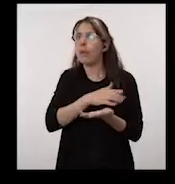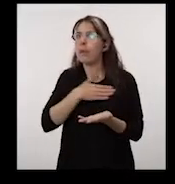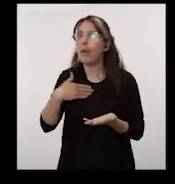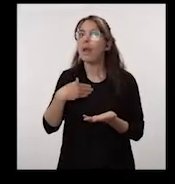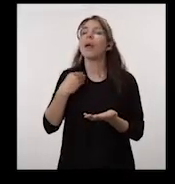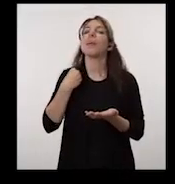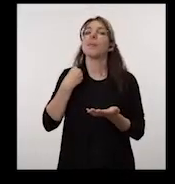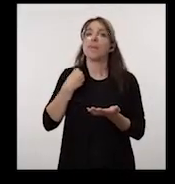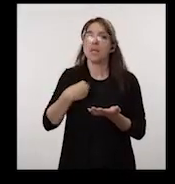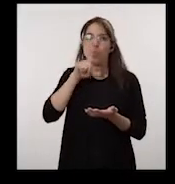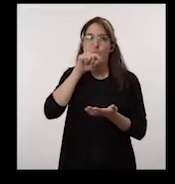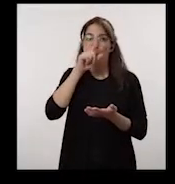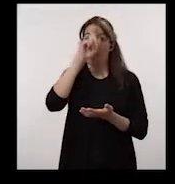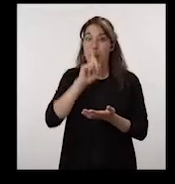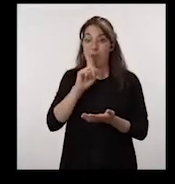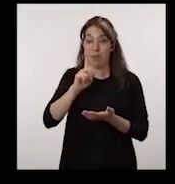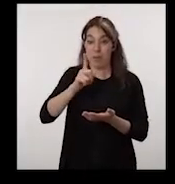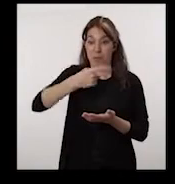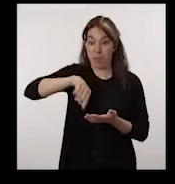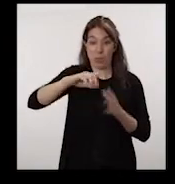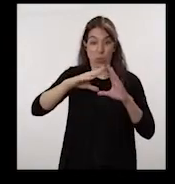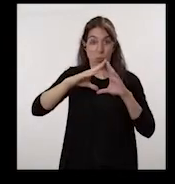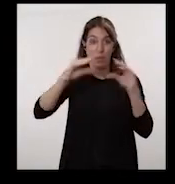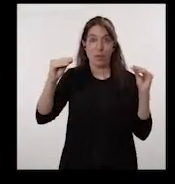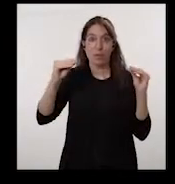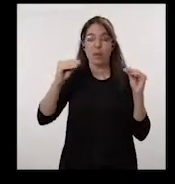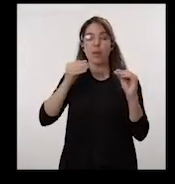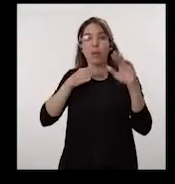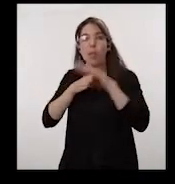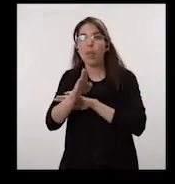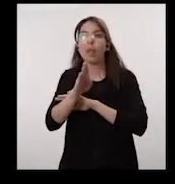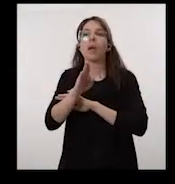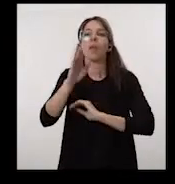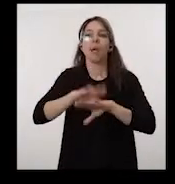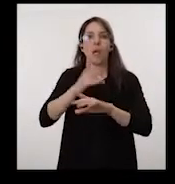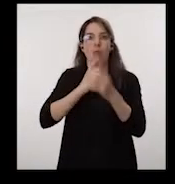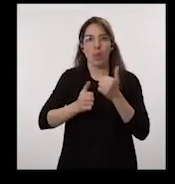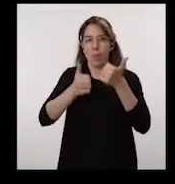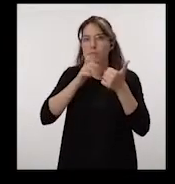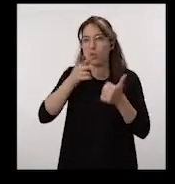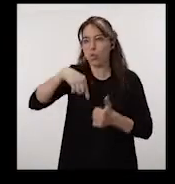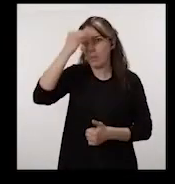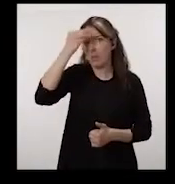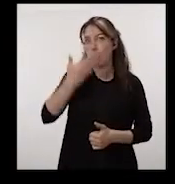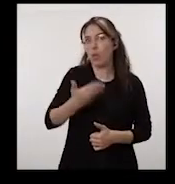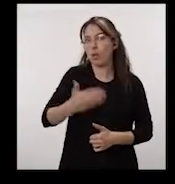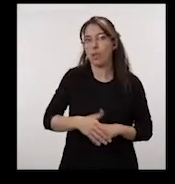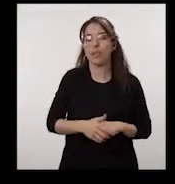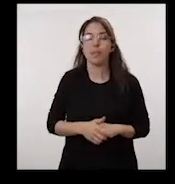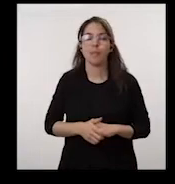institucional de twitter específicamente para está para esta acción porque pensamos que es que es clave y dado que también pensamos que es